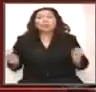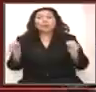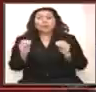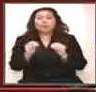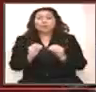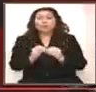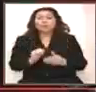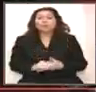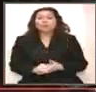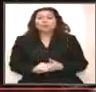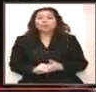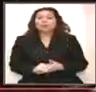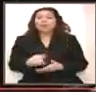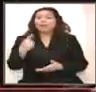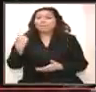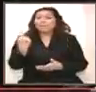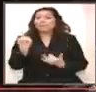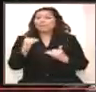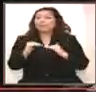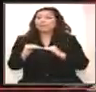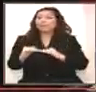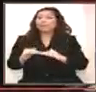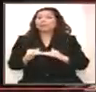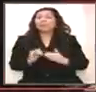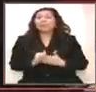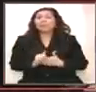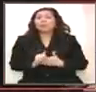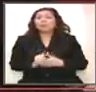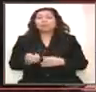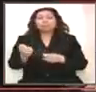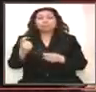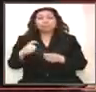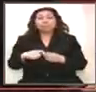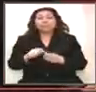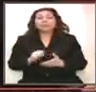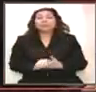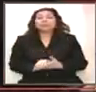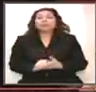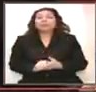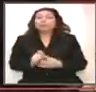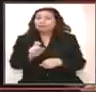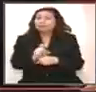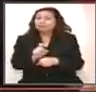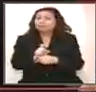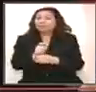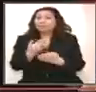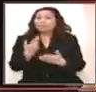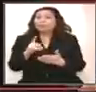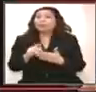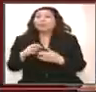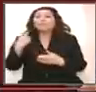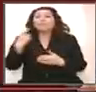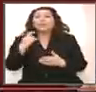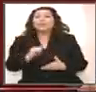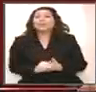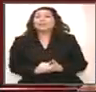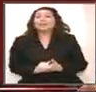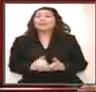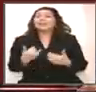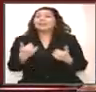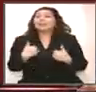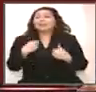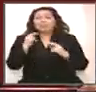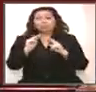conjunto. El primero de estos lineamientos es la intervención e implementación focalizada de la política,